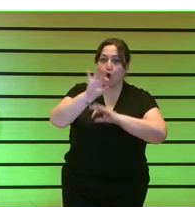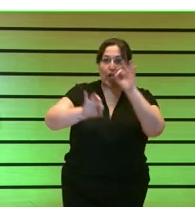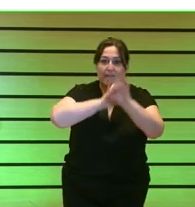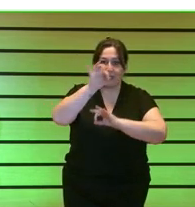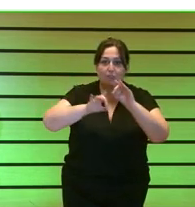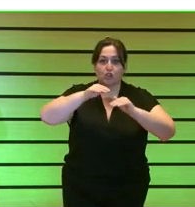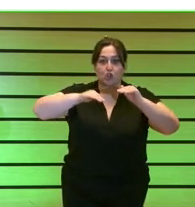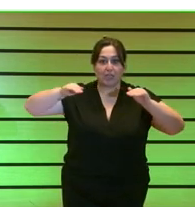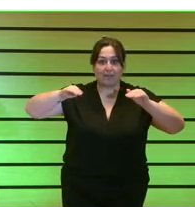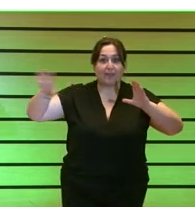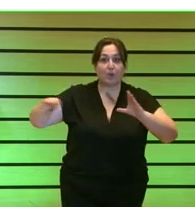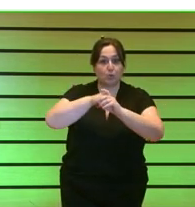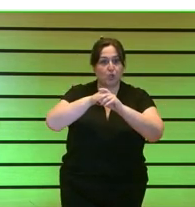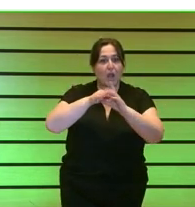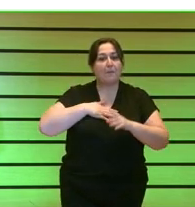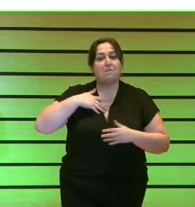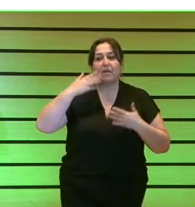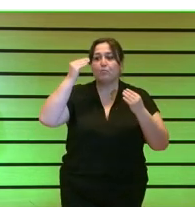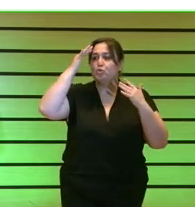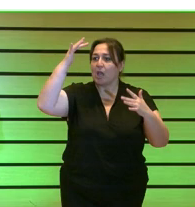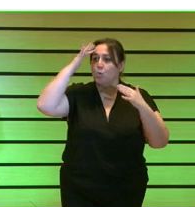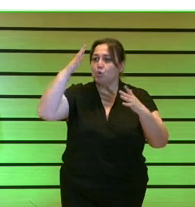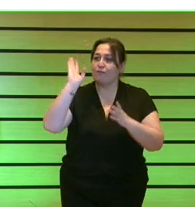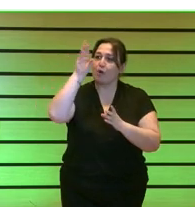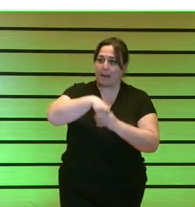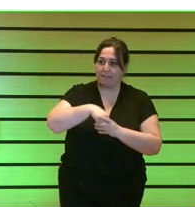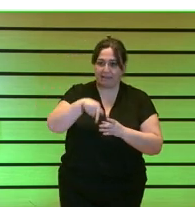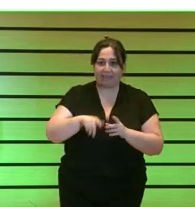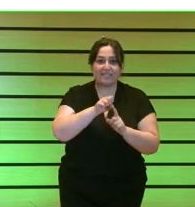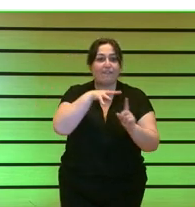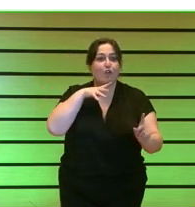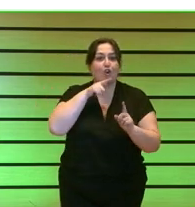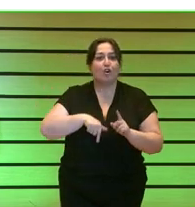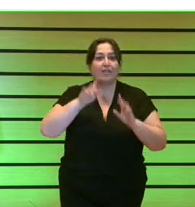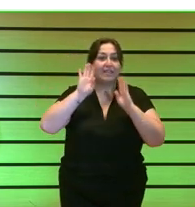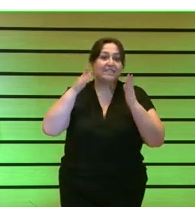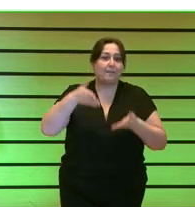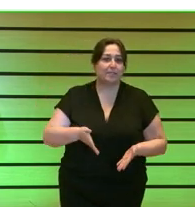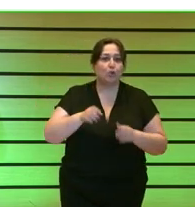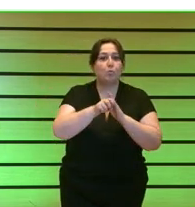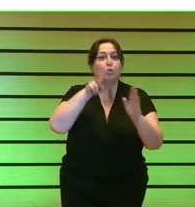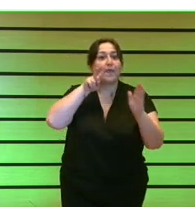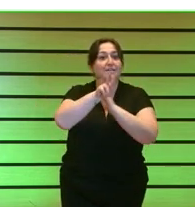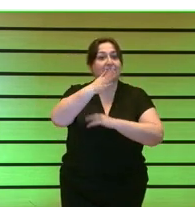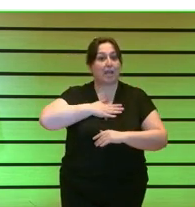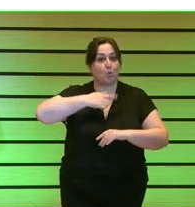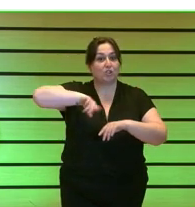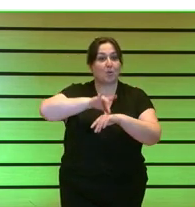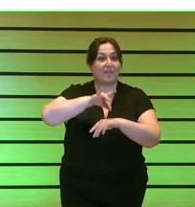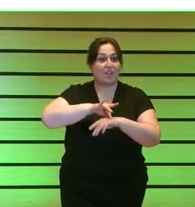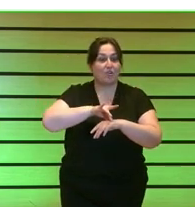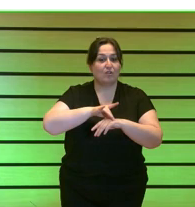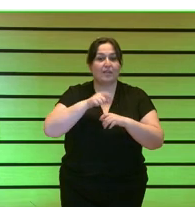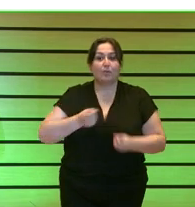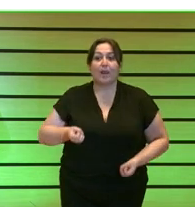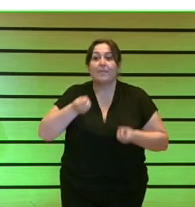y a mí me hace ilusión formar parte de este foro y formar parte de este evento con nuestra nuestro punto de vista y dejar un mensaje